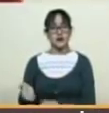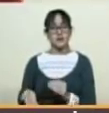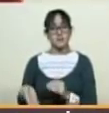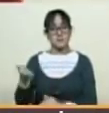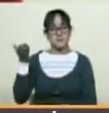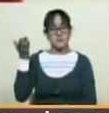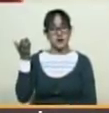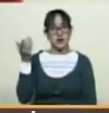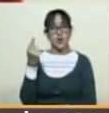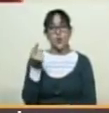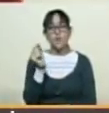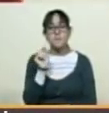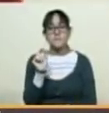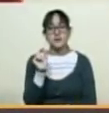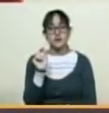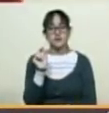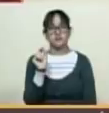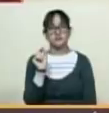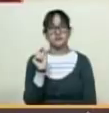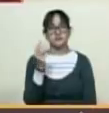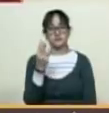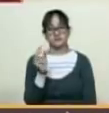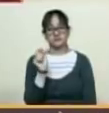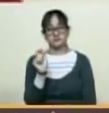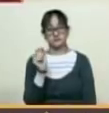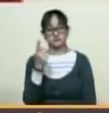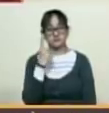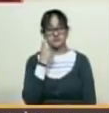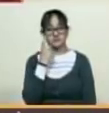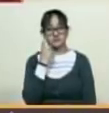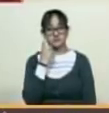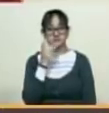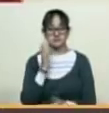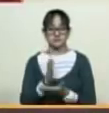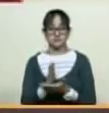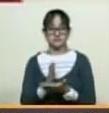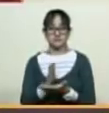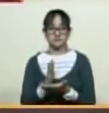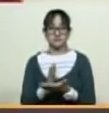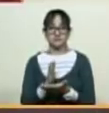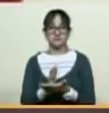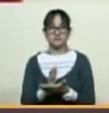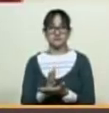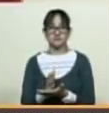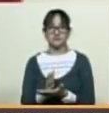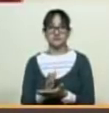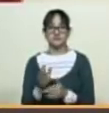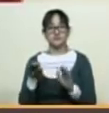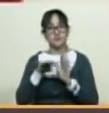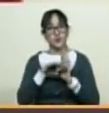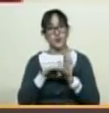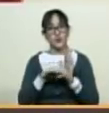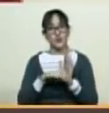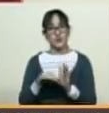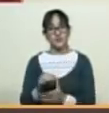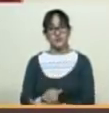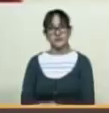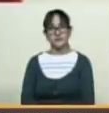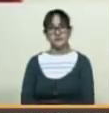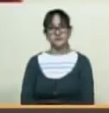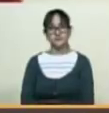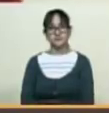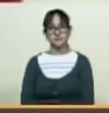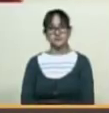aumentamos 1 minuto de los 3 minutos tradicionales que siempre se han establecido en la norma.